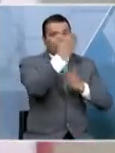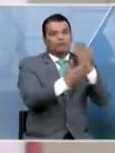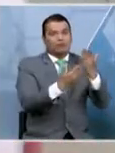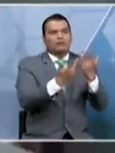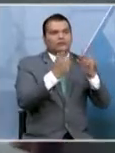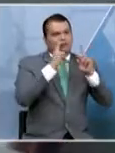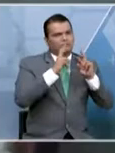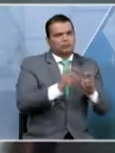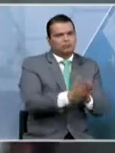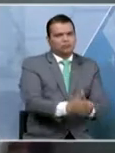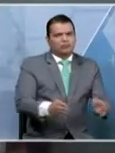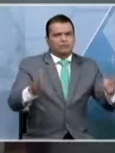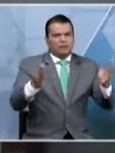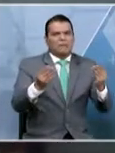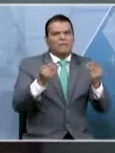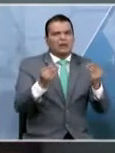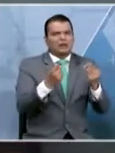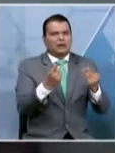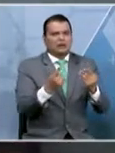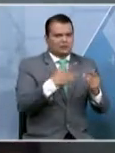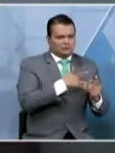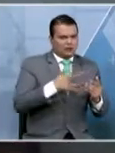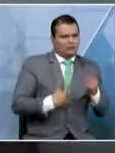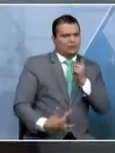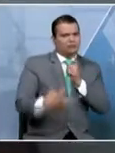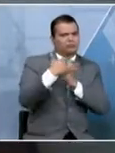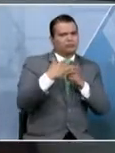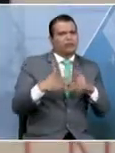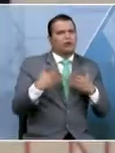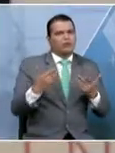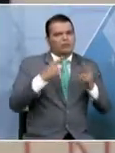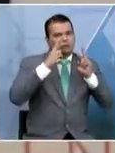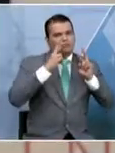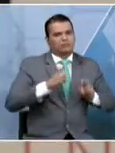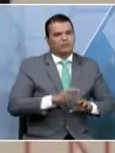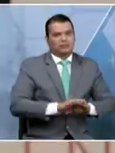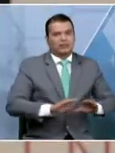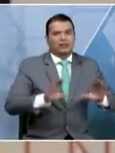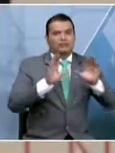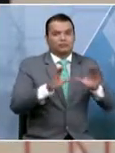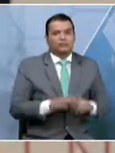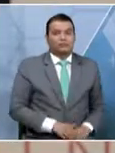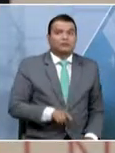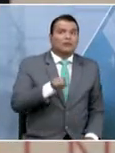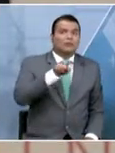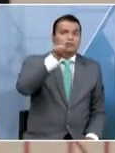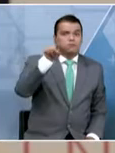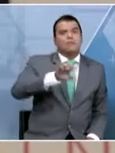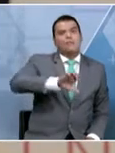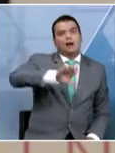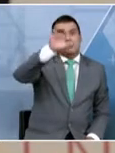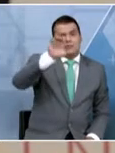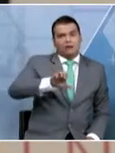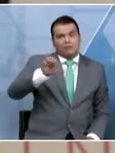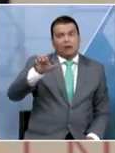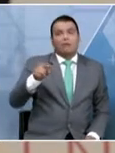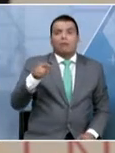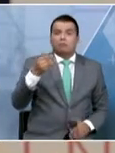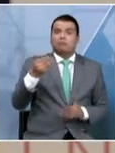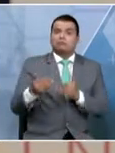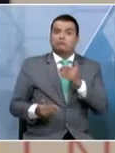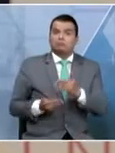además los posibles efectos que puede causar en la salud a largo plazo en estos otros países la experiencia ha sido